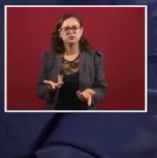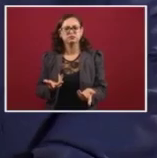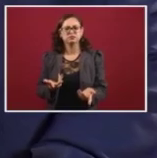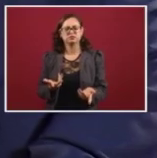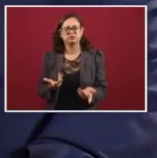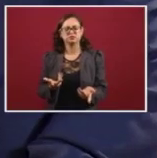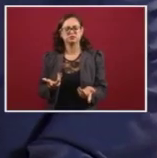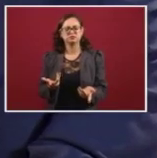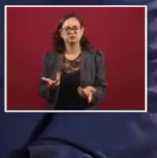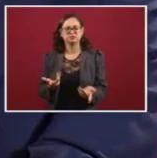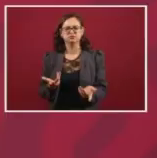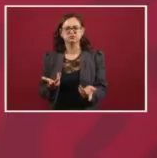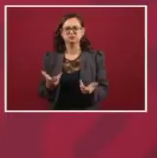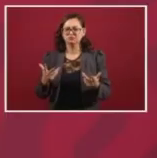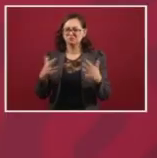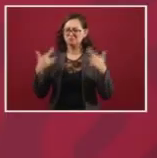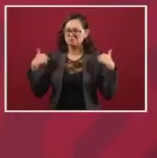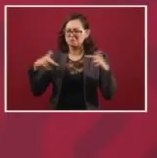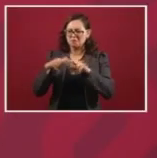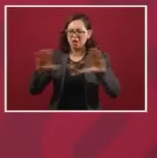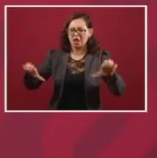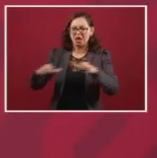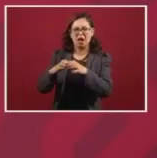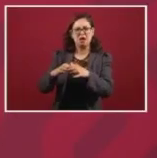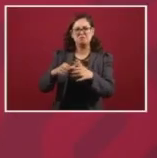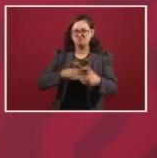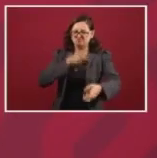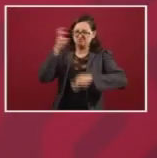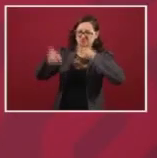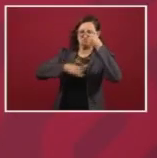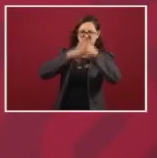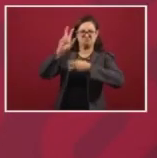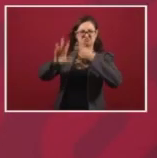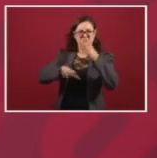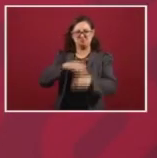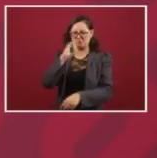Afectar la dignidad de los maestros,